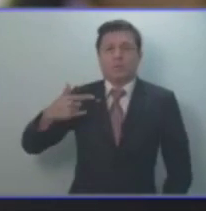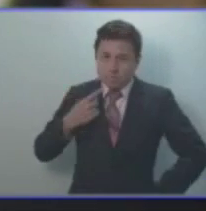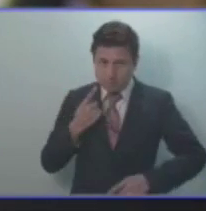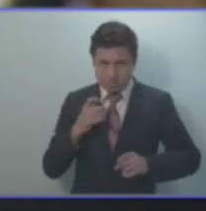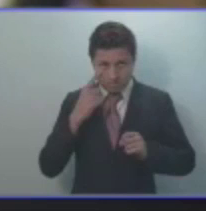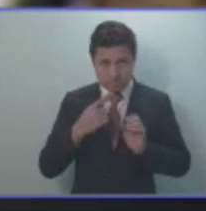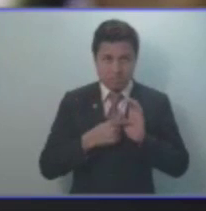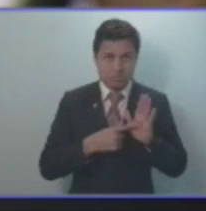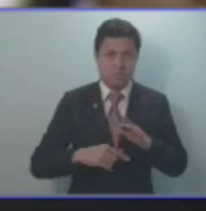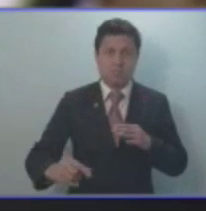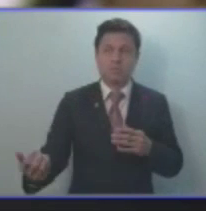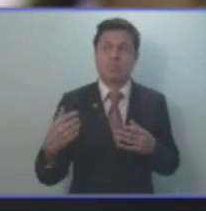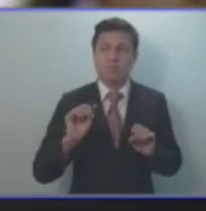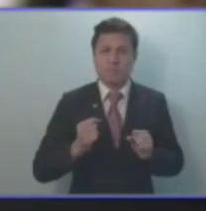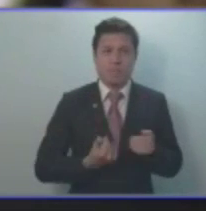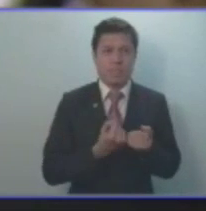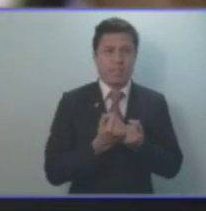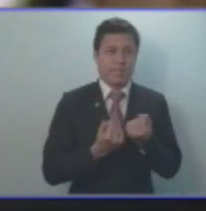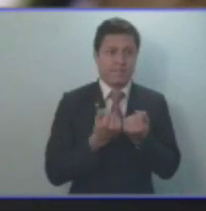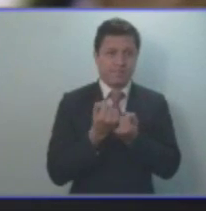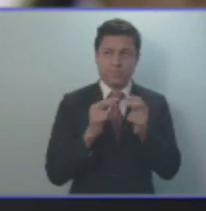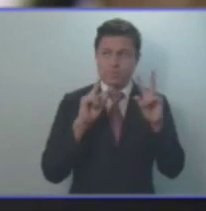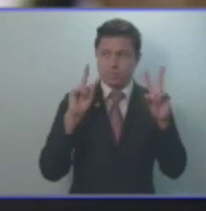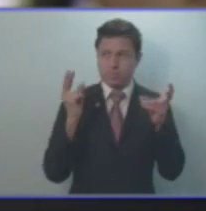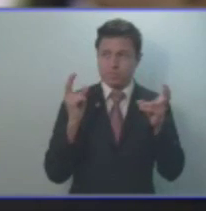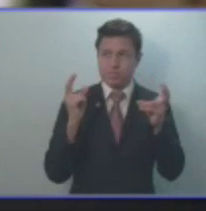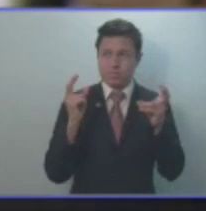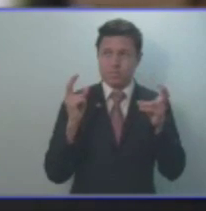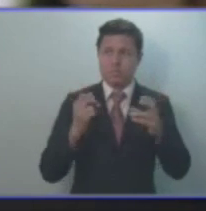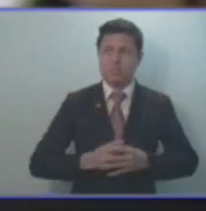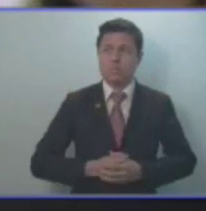cuenta de contribuciones al calendario,